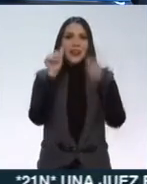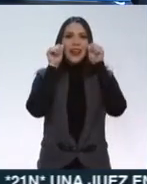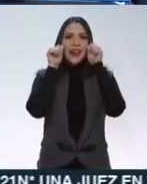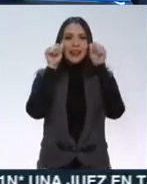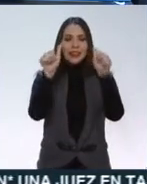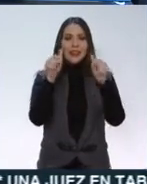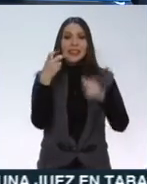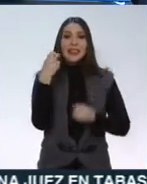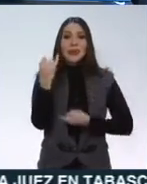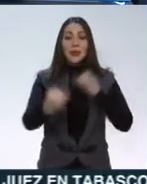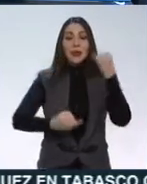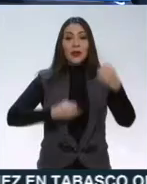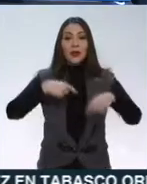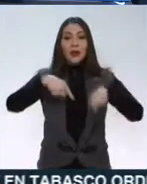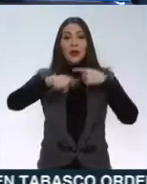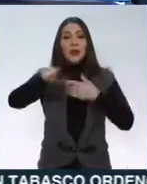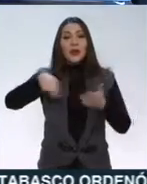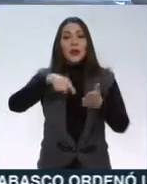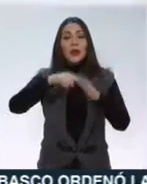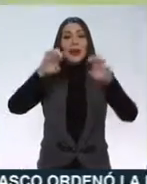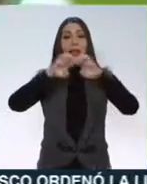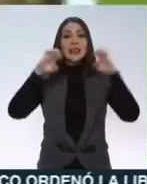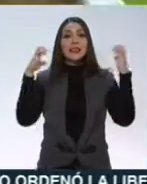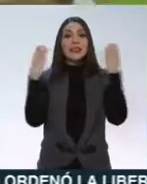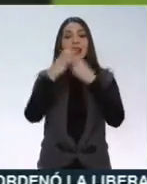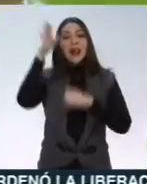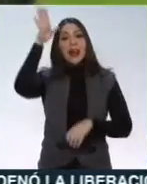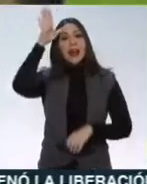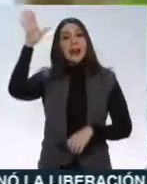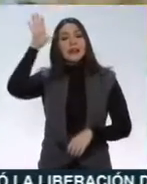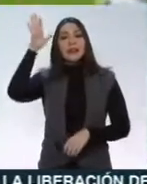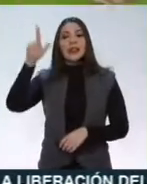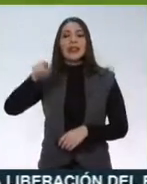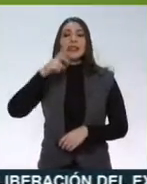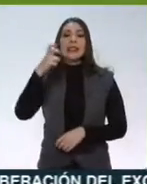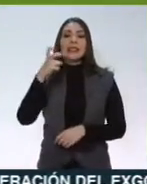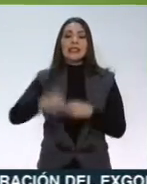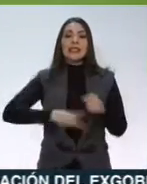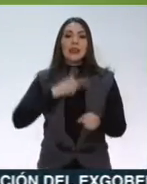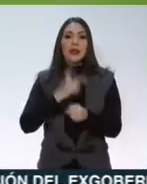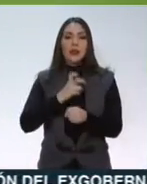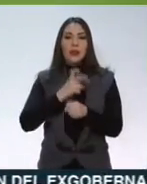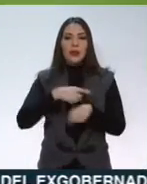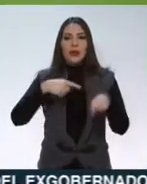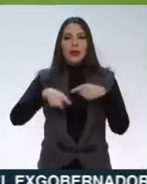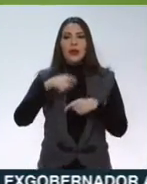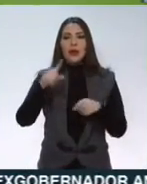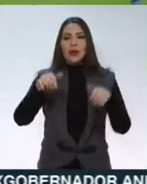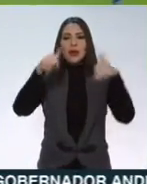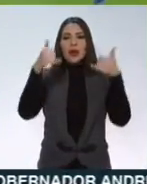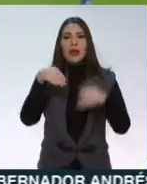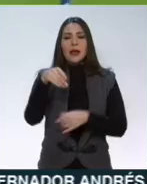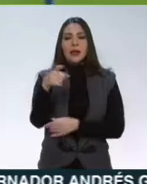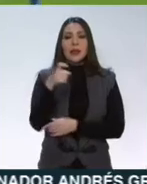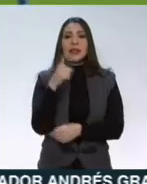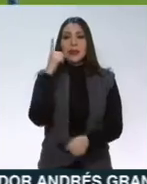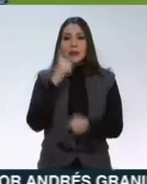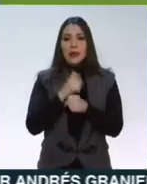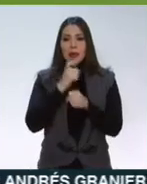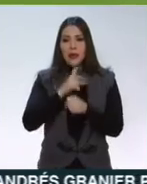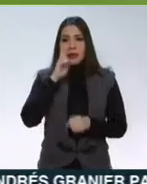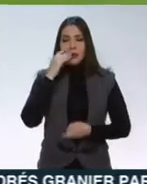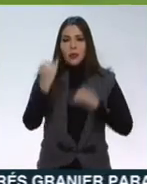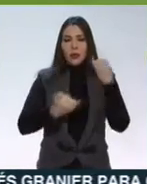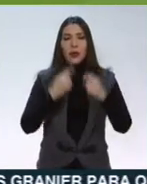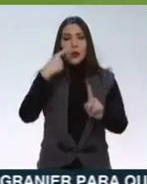a este partido en el Estadio Azteca, jornada número 2 de la Copa MX. Primero, acá viene la jugada,